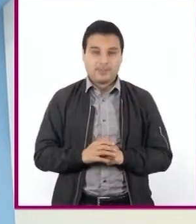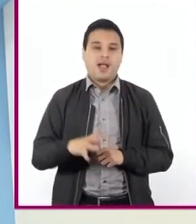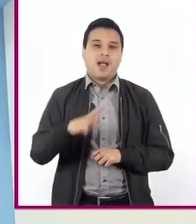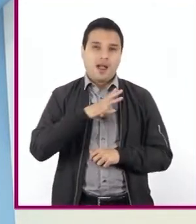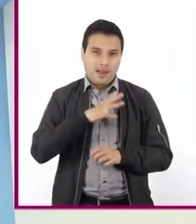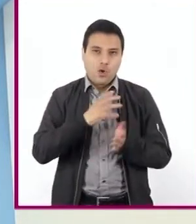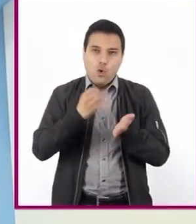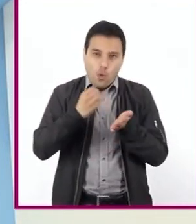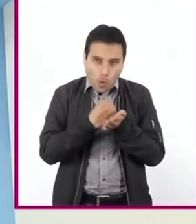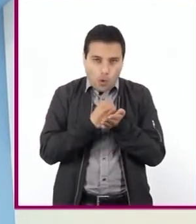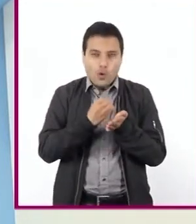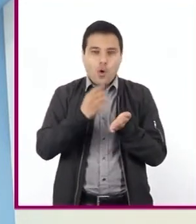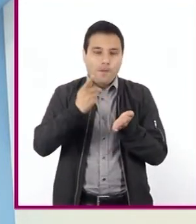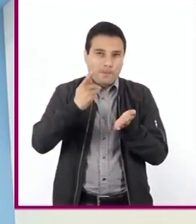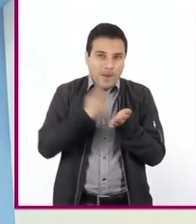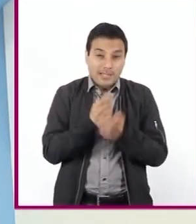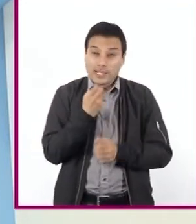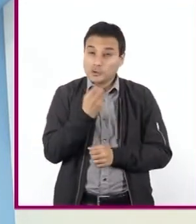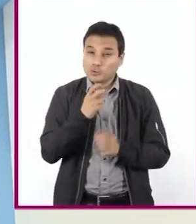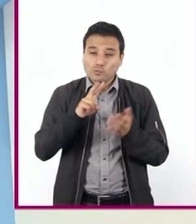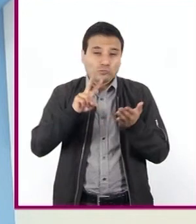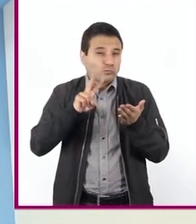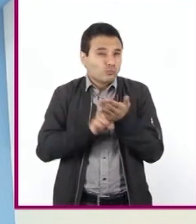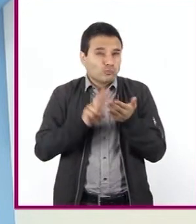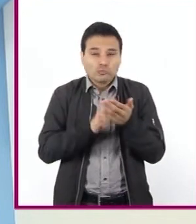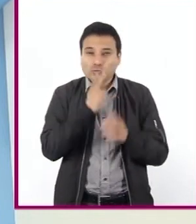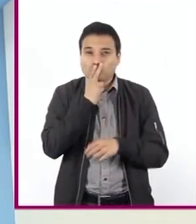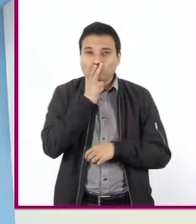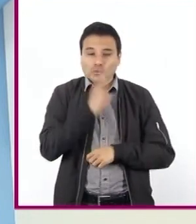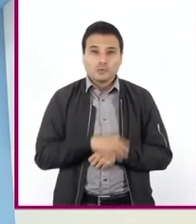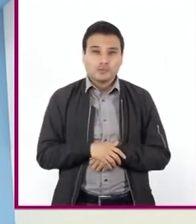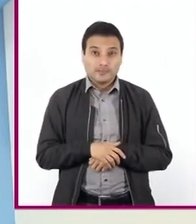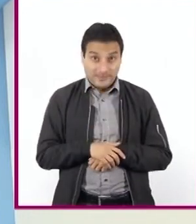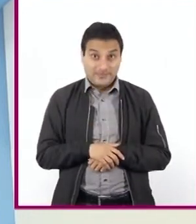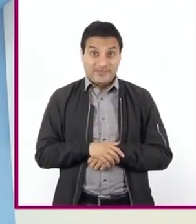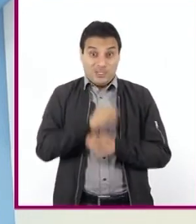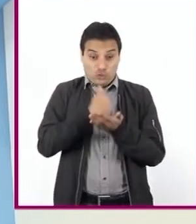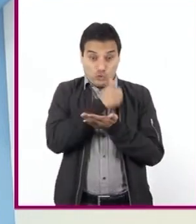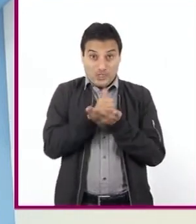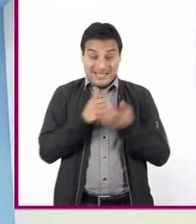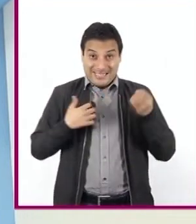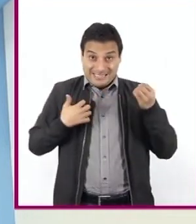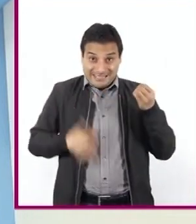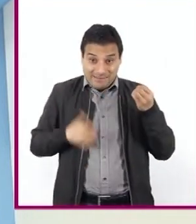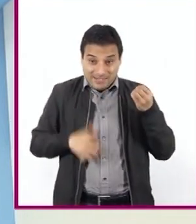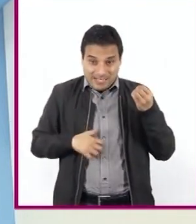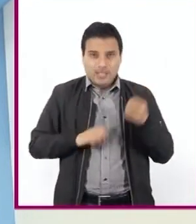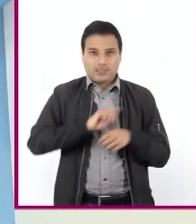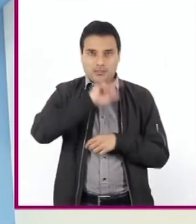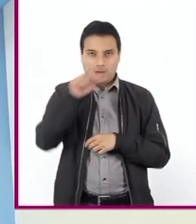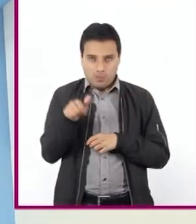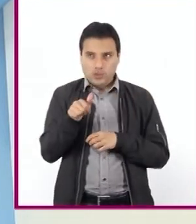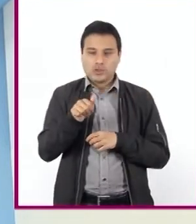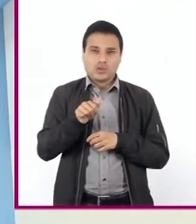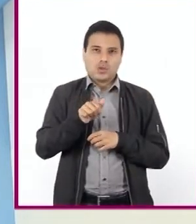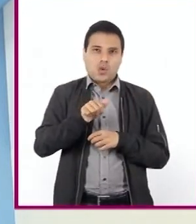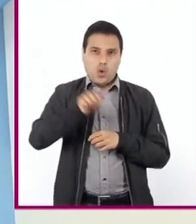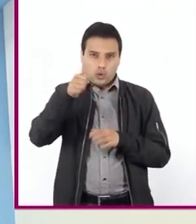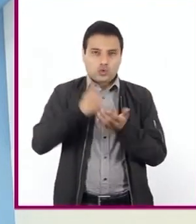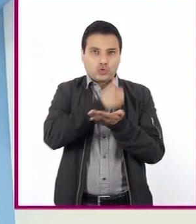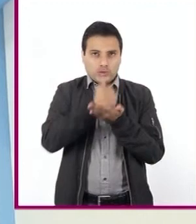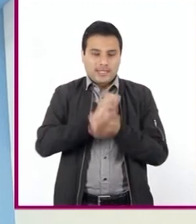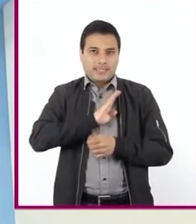y la plata, que era lo más cotizado. Y desde Sevilla se transportaban las mercancías españolas